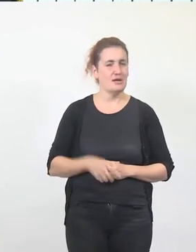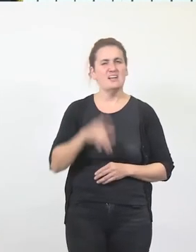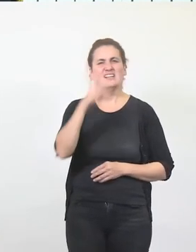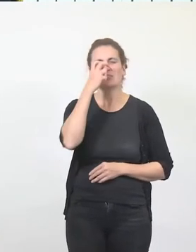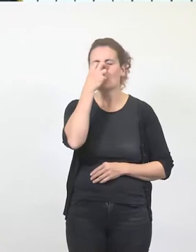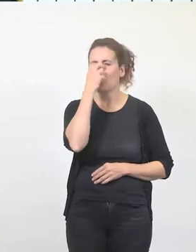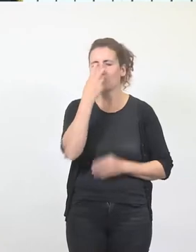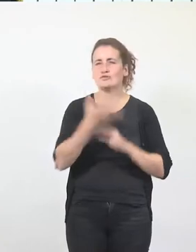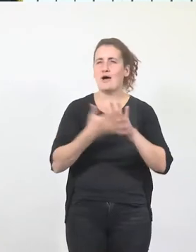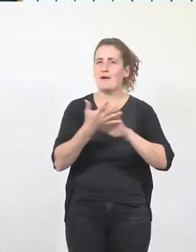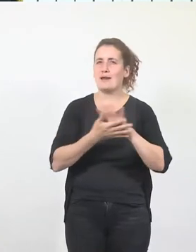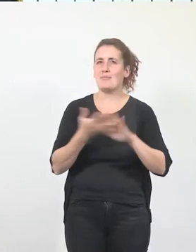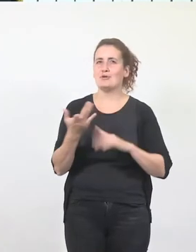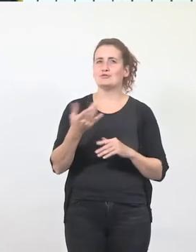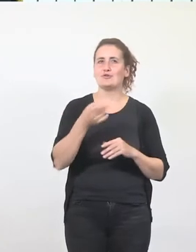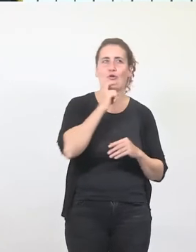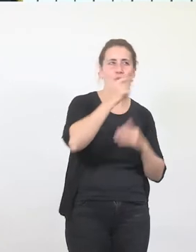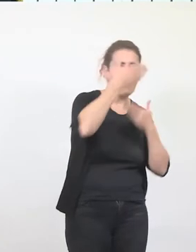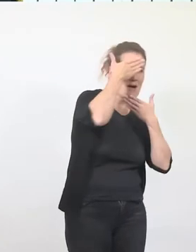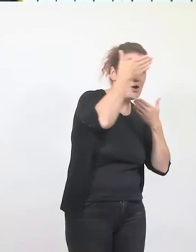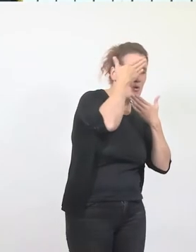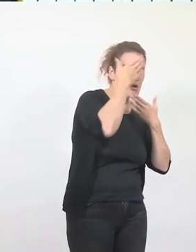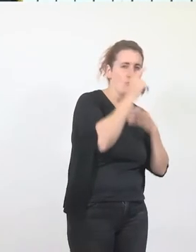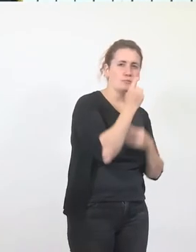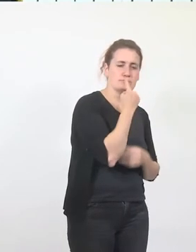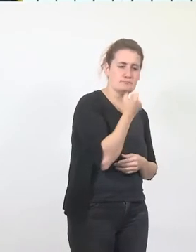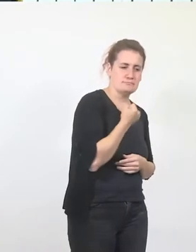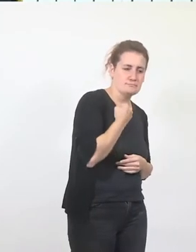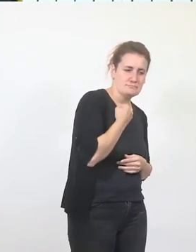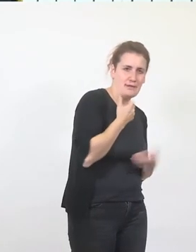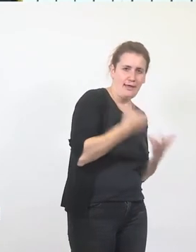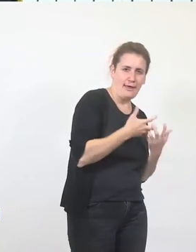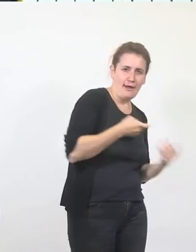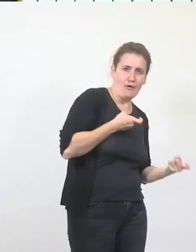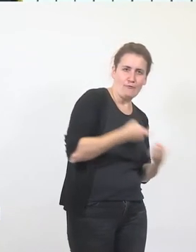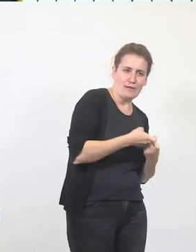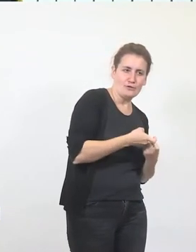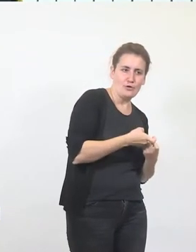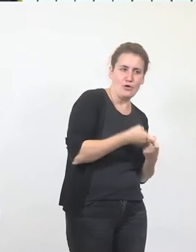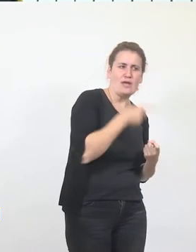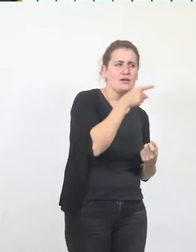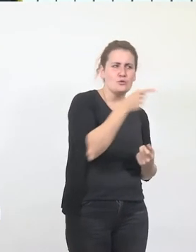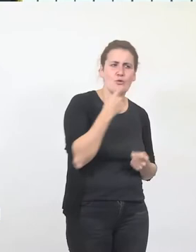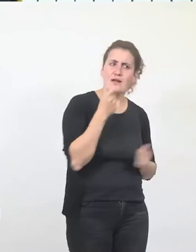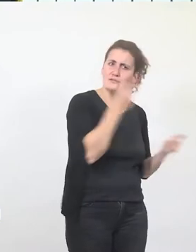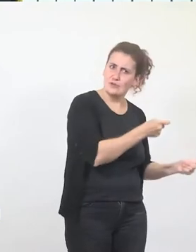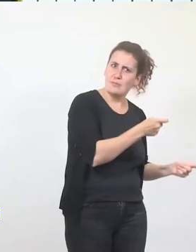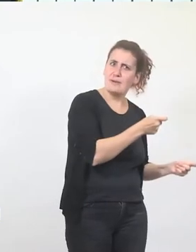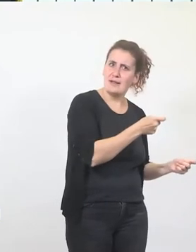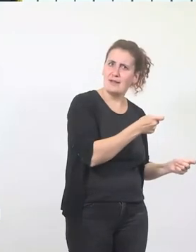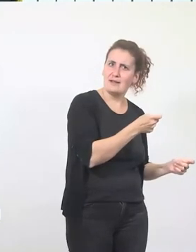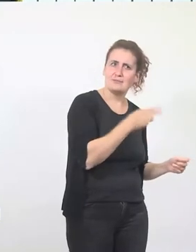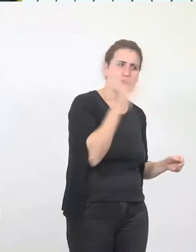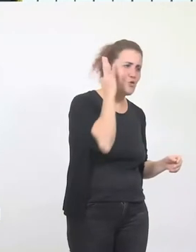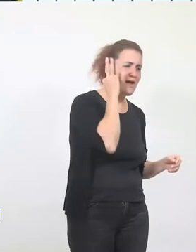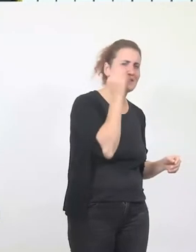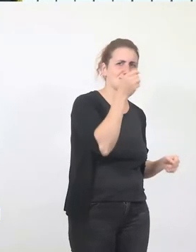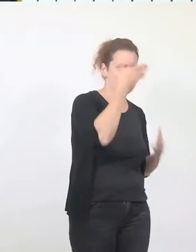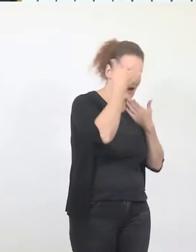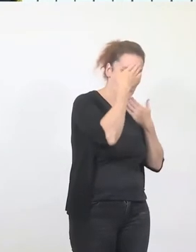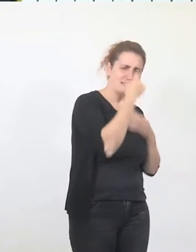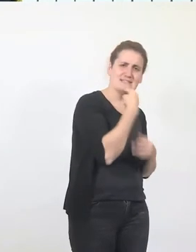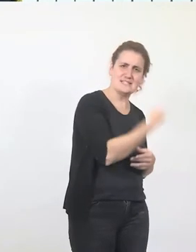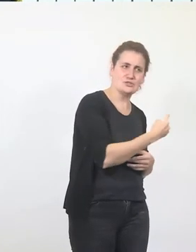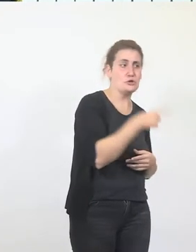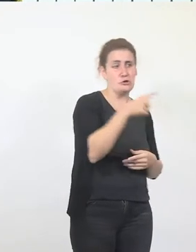apoyarlas. Es curioso que hablamos de cómo Marruecos silencia una guerra y un conflicto, y tú acabas de hablar en nombre también de las mujeres marroquíes. Sí.